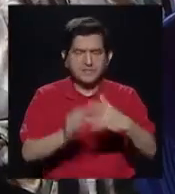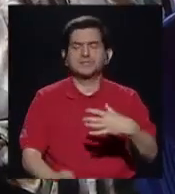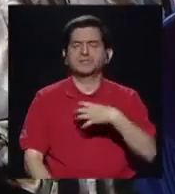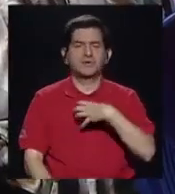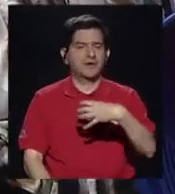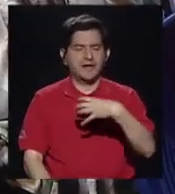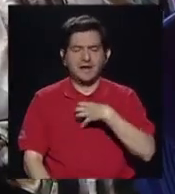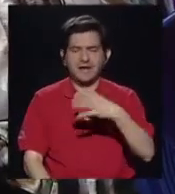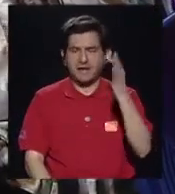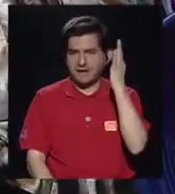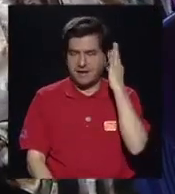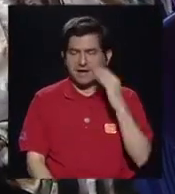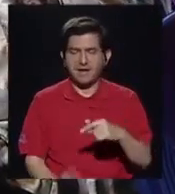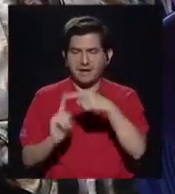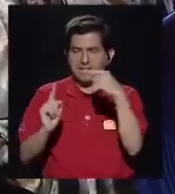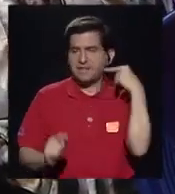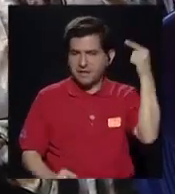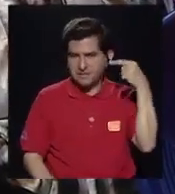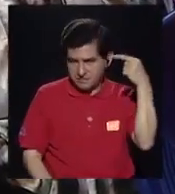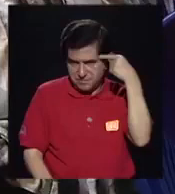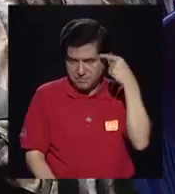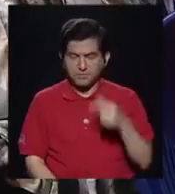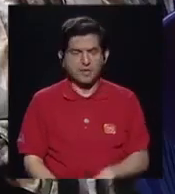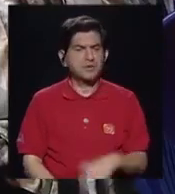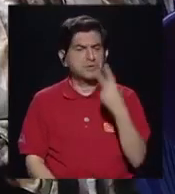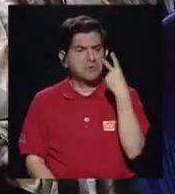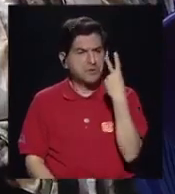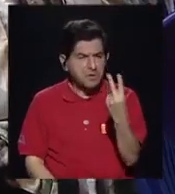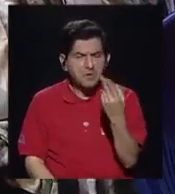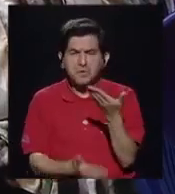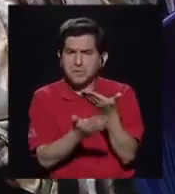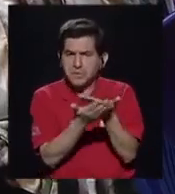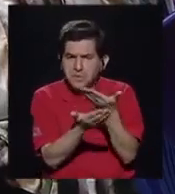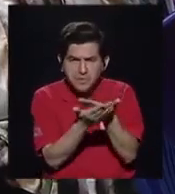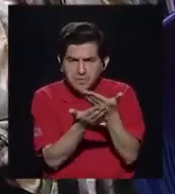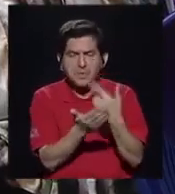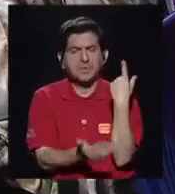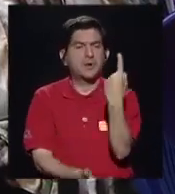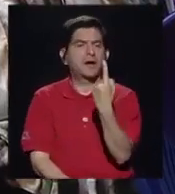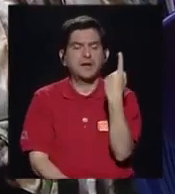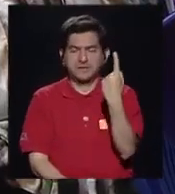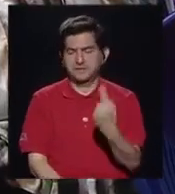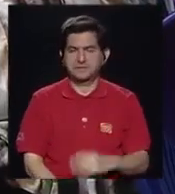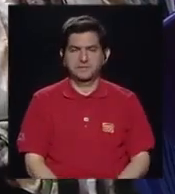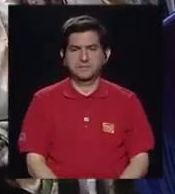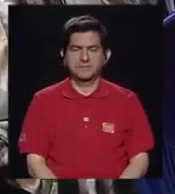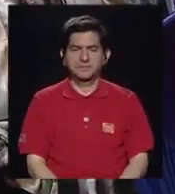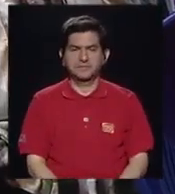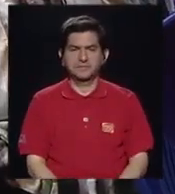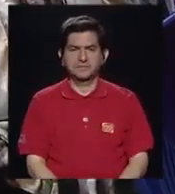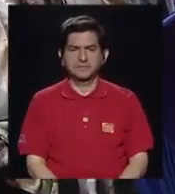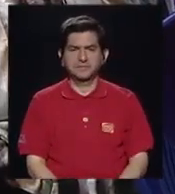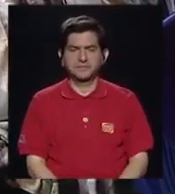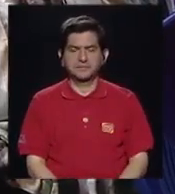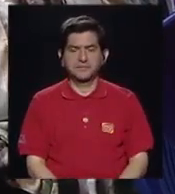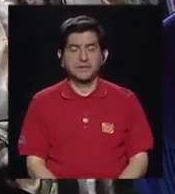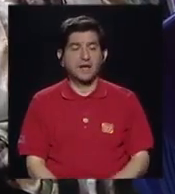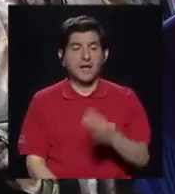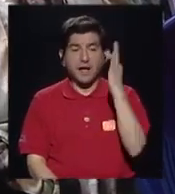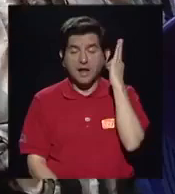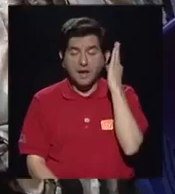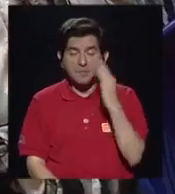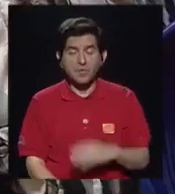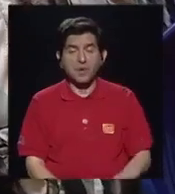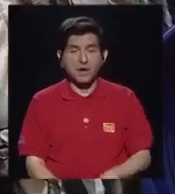queja femenina por parte del Estado o sea y eso lo vemos y lo constatamos siempre constantemente o sea en la voz de la